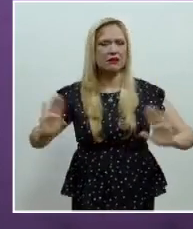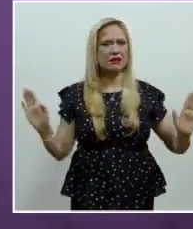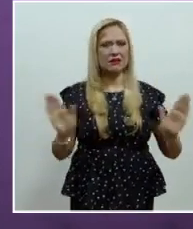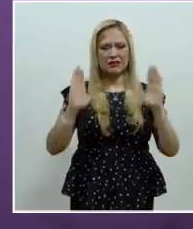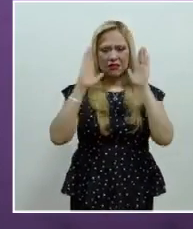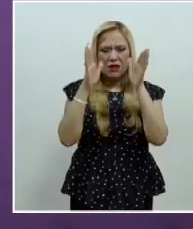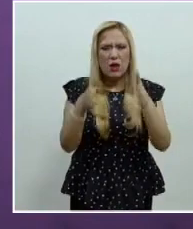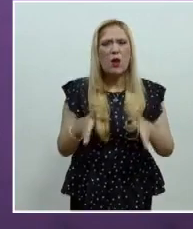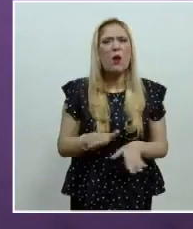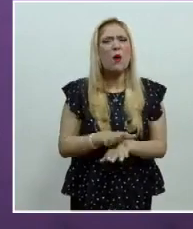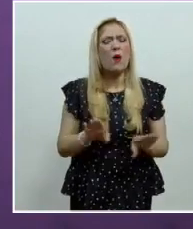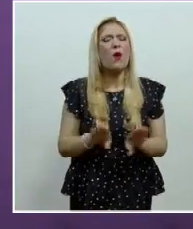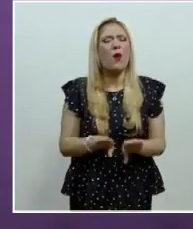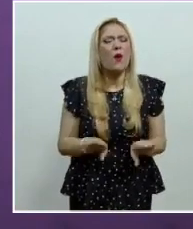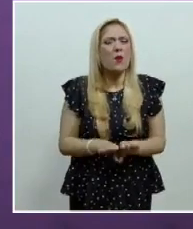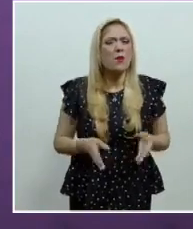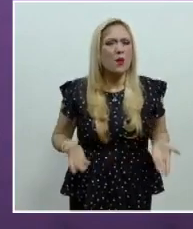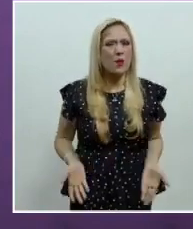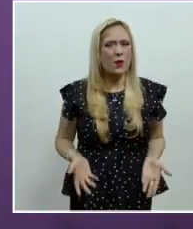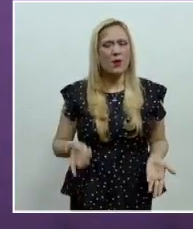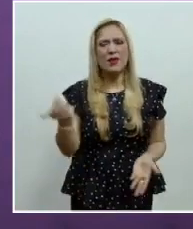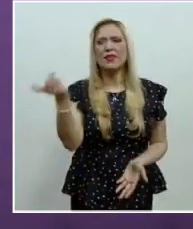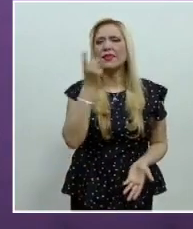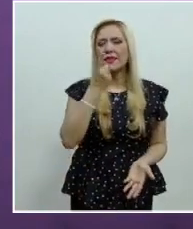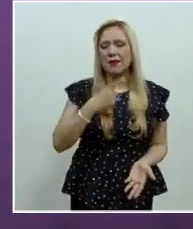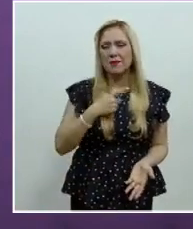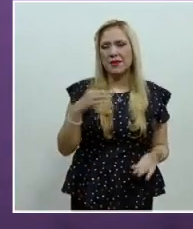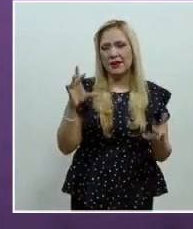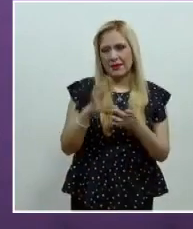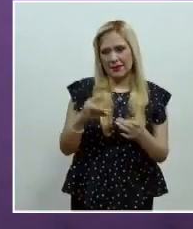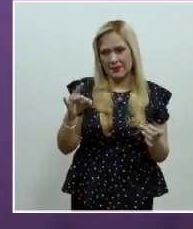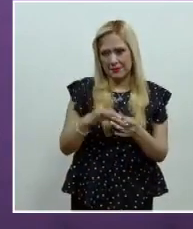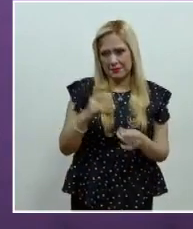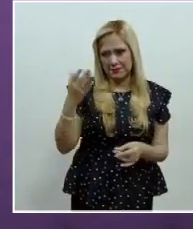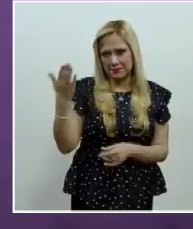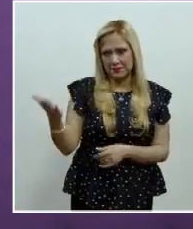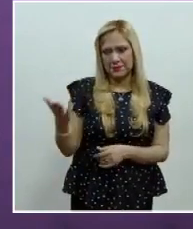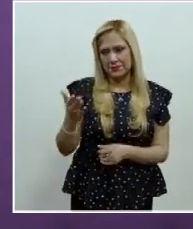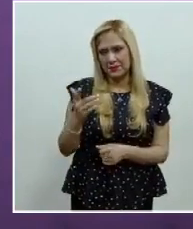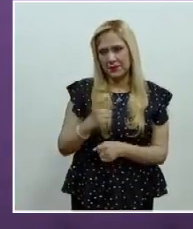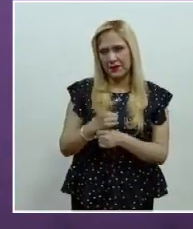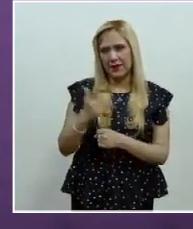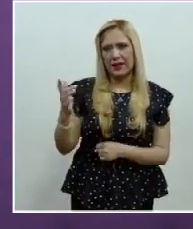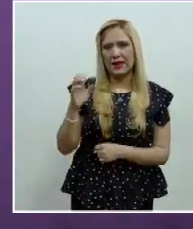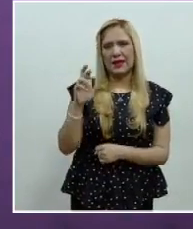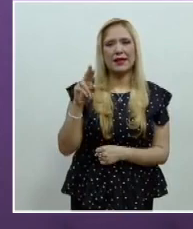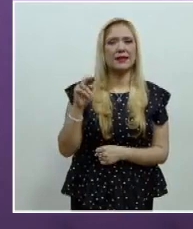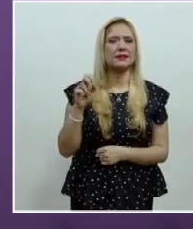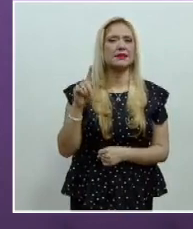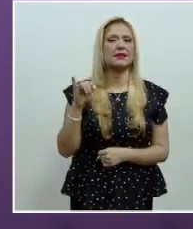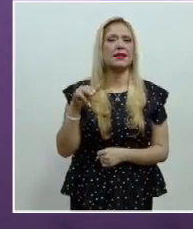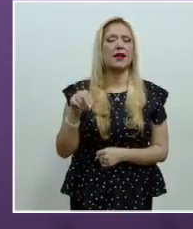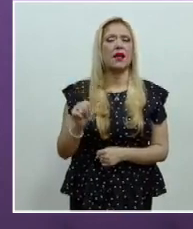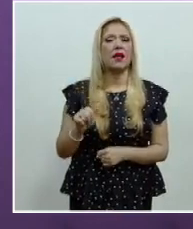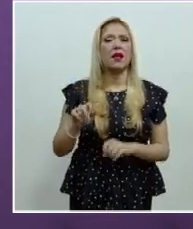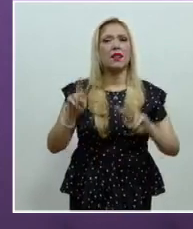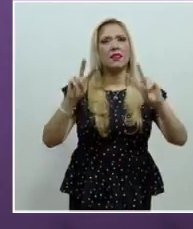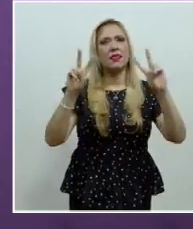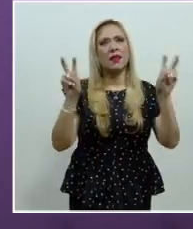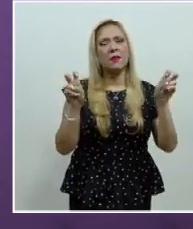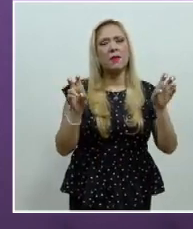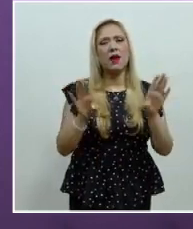¿Cómo se logra esto? Y aquí me gustaría que me comentaran ambas, vamos con la licenciada Ernestina Godoy, el tema de los